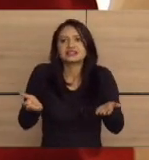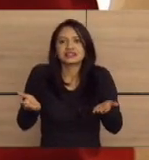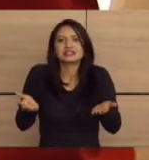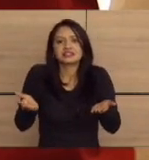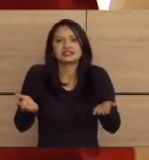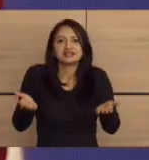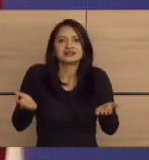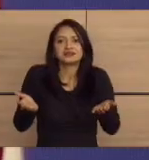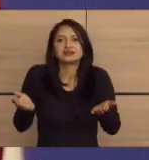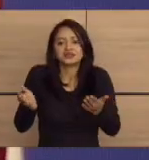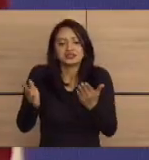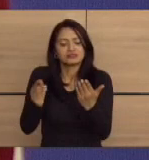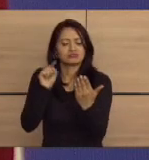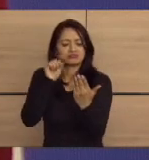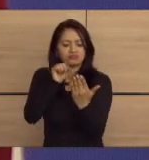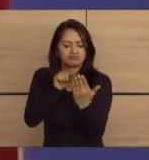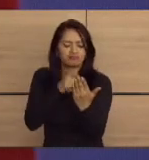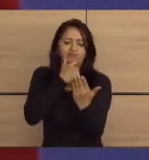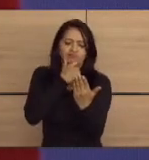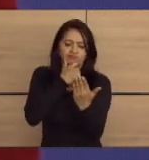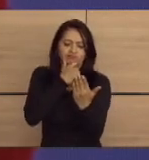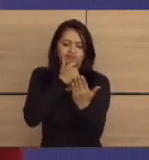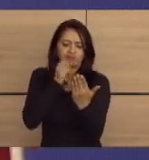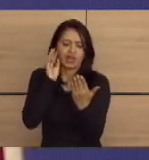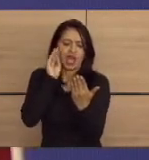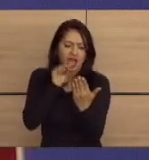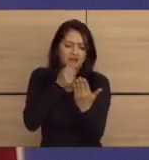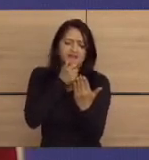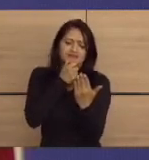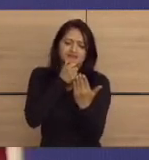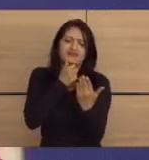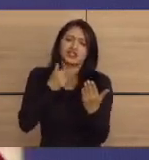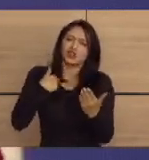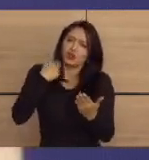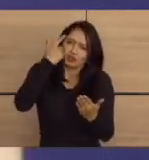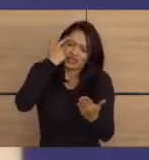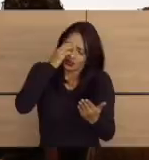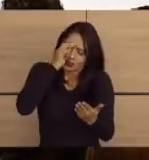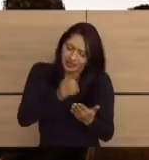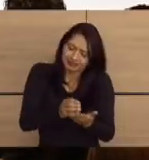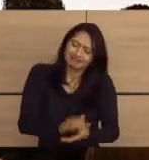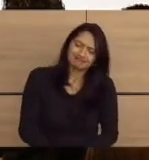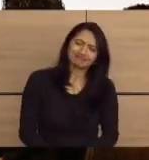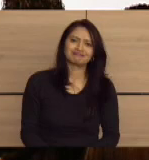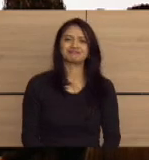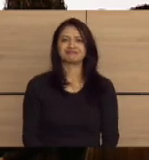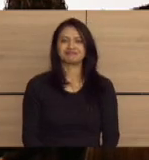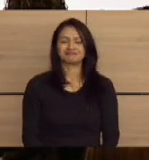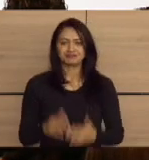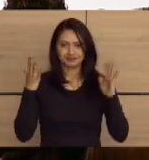tener una aproximación ingenua a la historia. Mil gracias, doctora